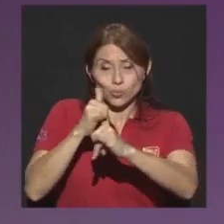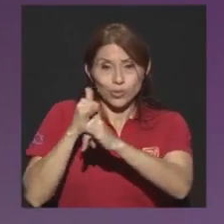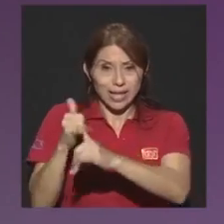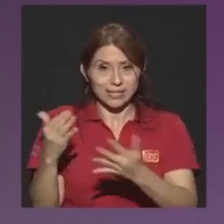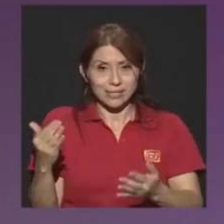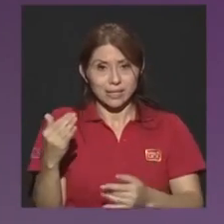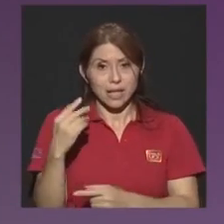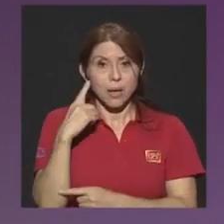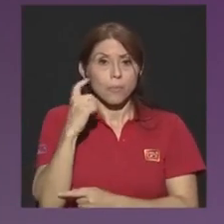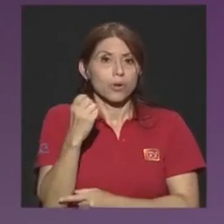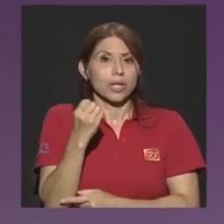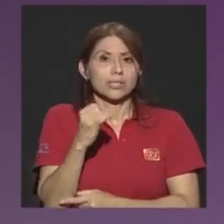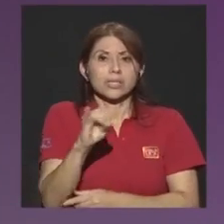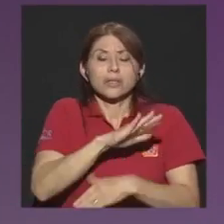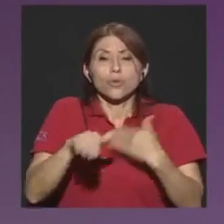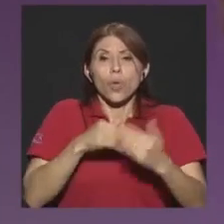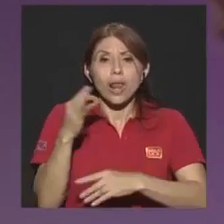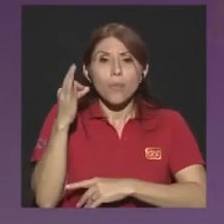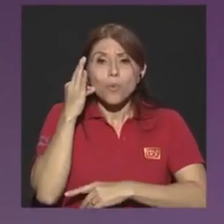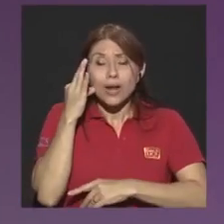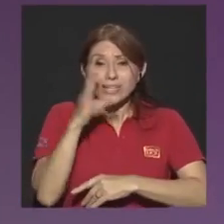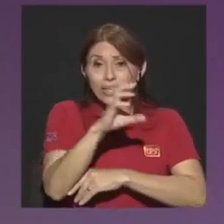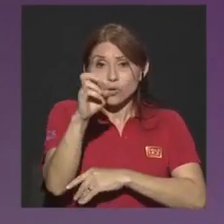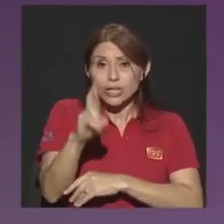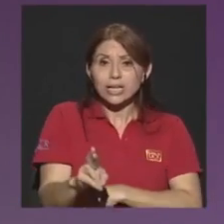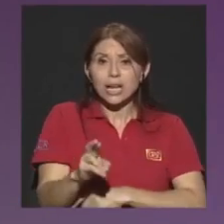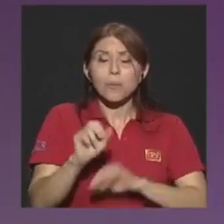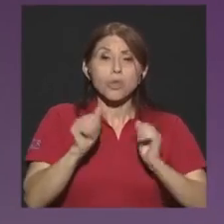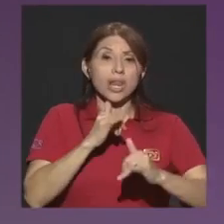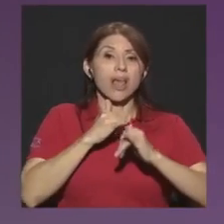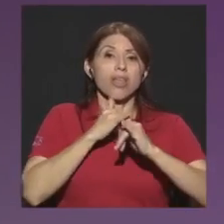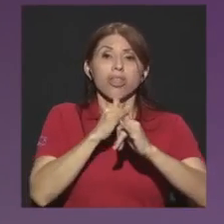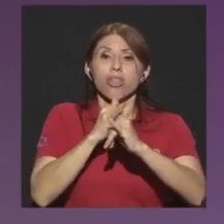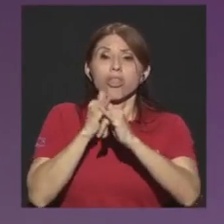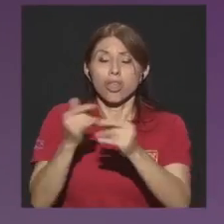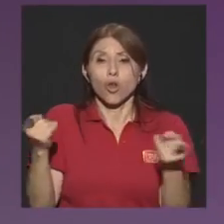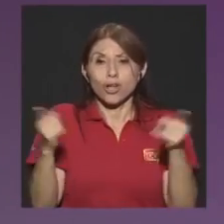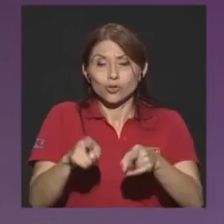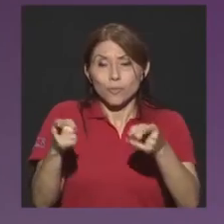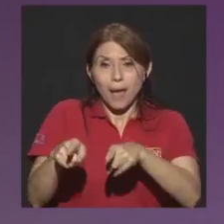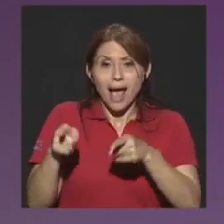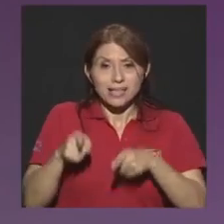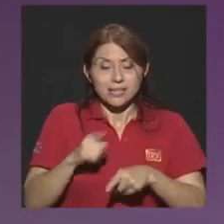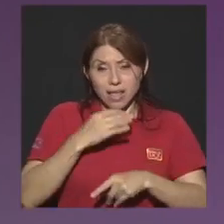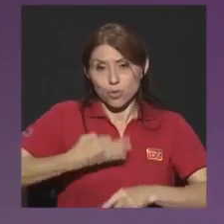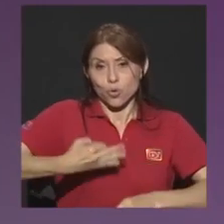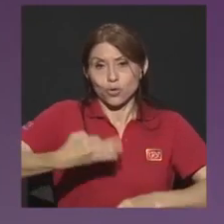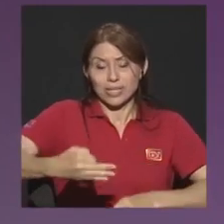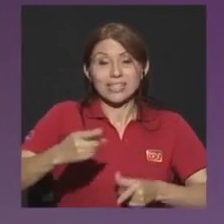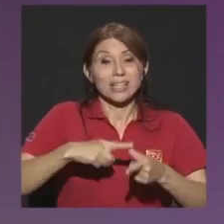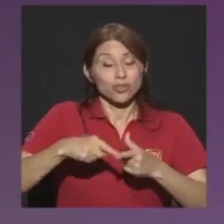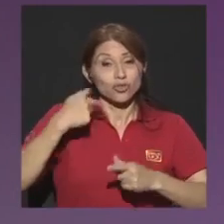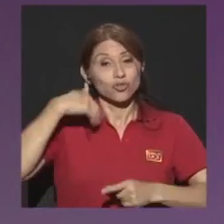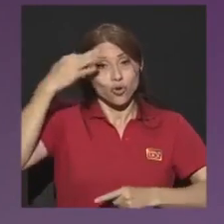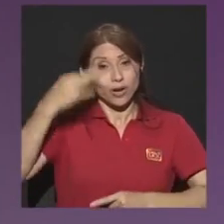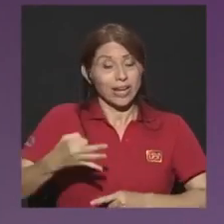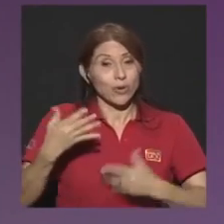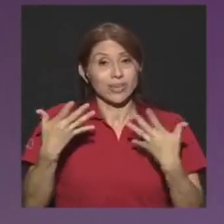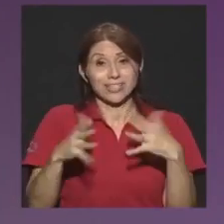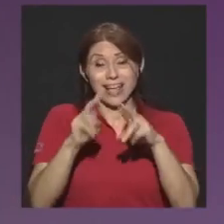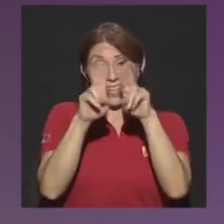mujeres en este país, todas las cosas que nos pasan, pues yo creo que podemos hacer colapsar más el Poder